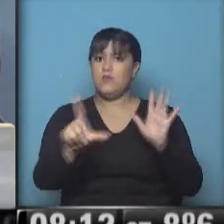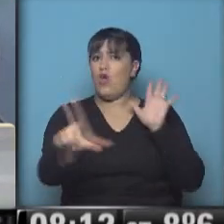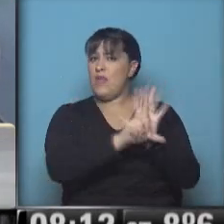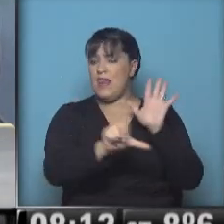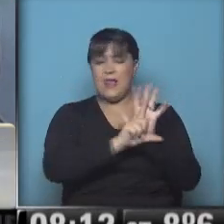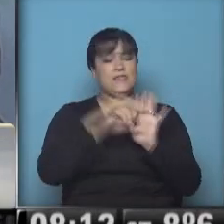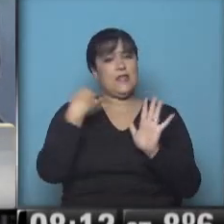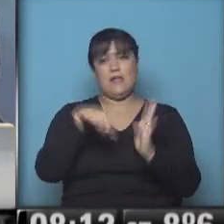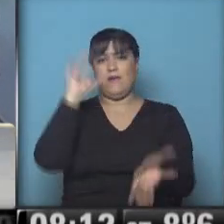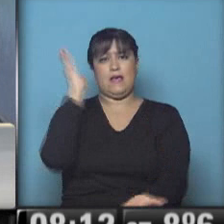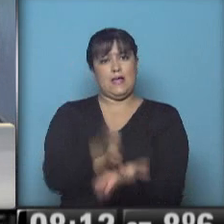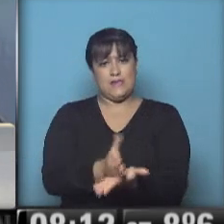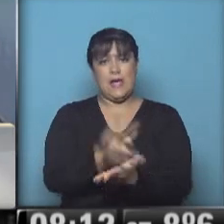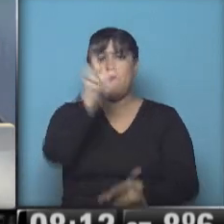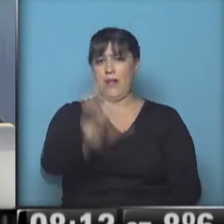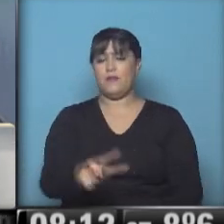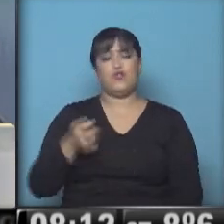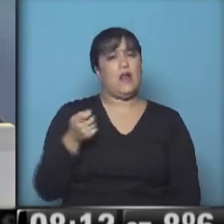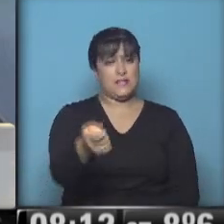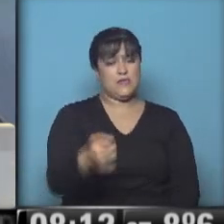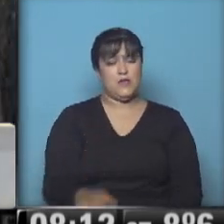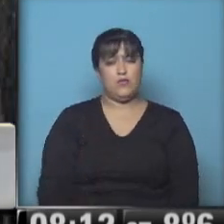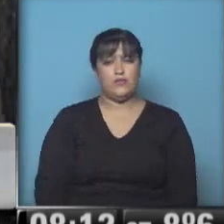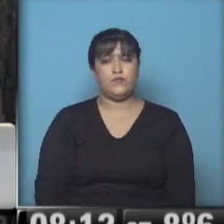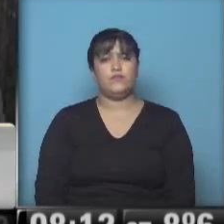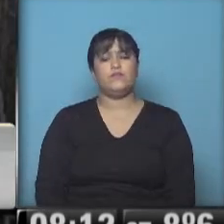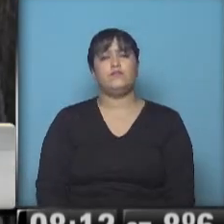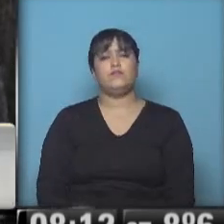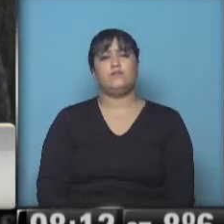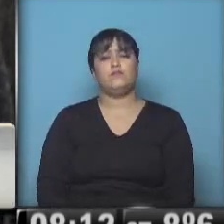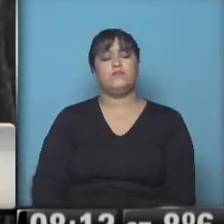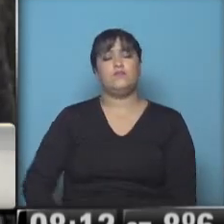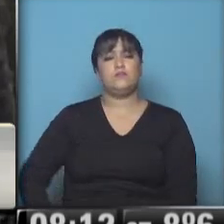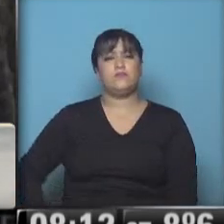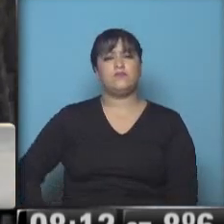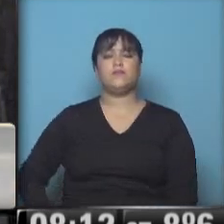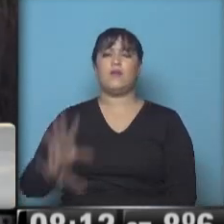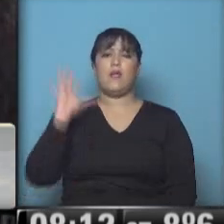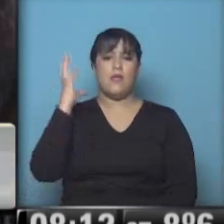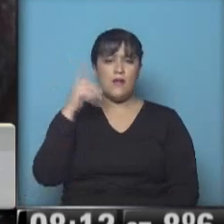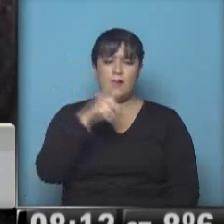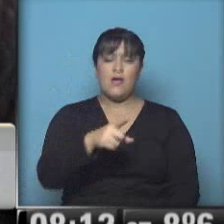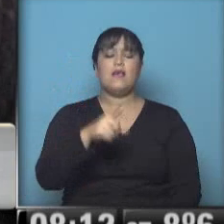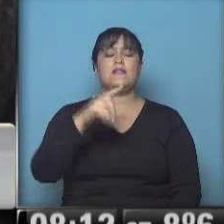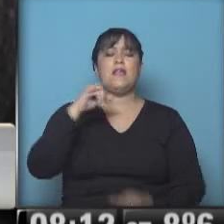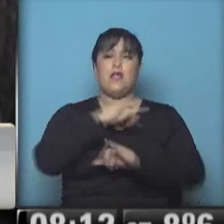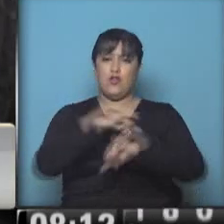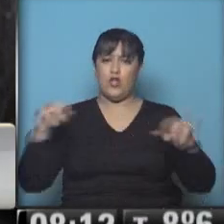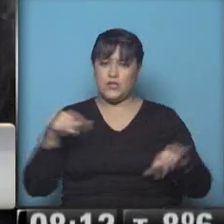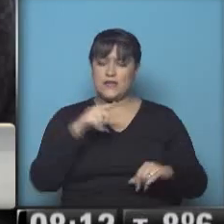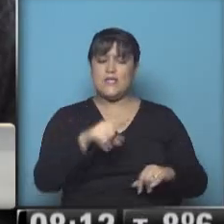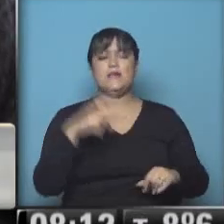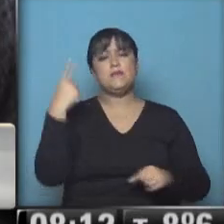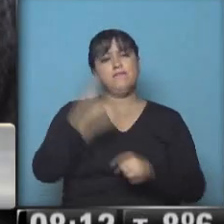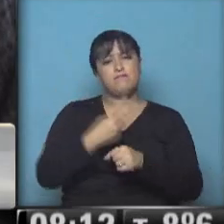efectivamente tienen para ello ministro Pedro Noel Romero de an digital agencia de noticias por un